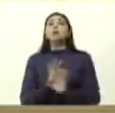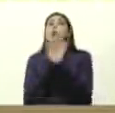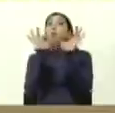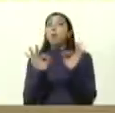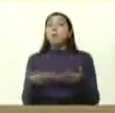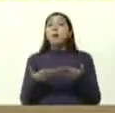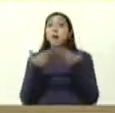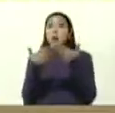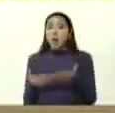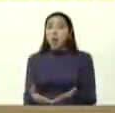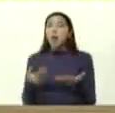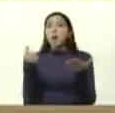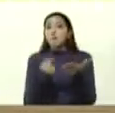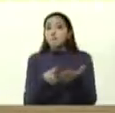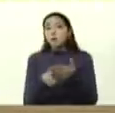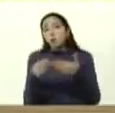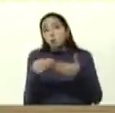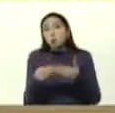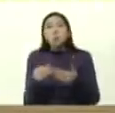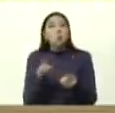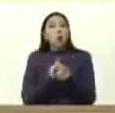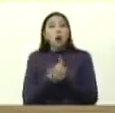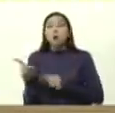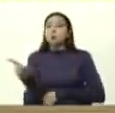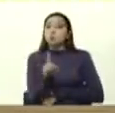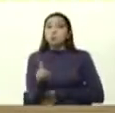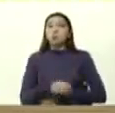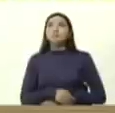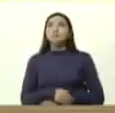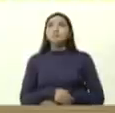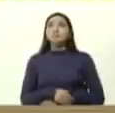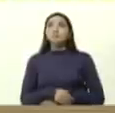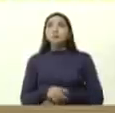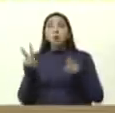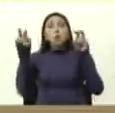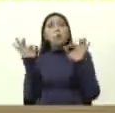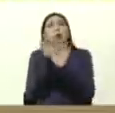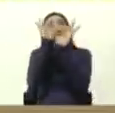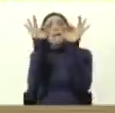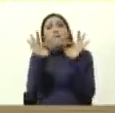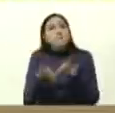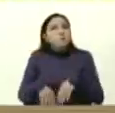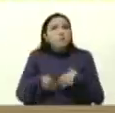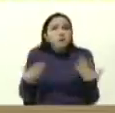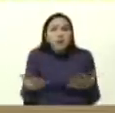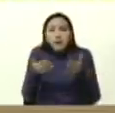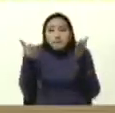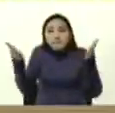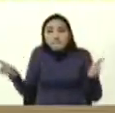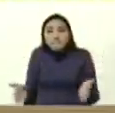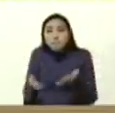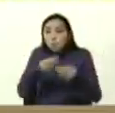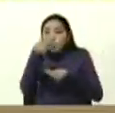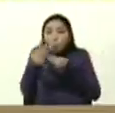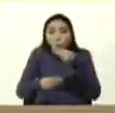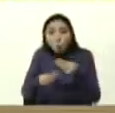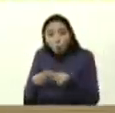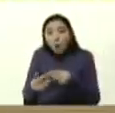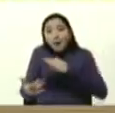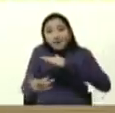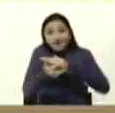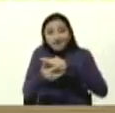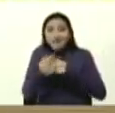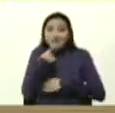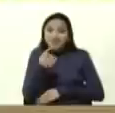determinar el precio de las divisas. Bueno, esta nueva expresión monetaria y su impulso a un formato digital, como